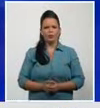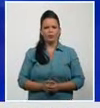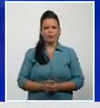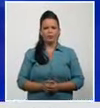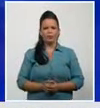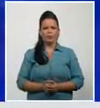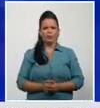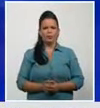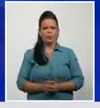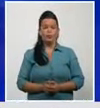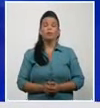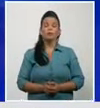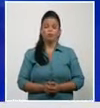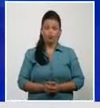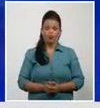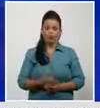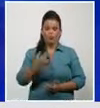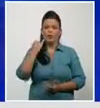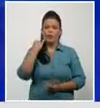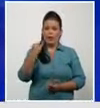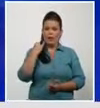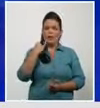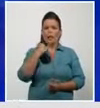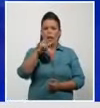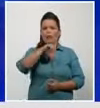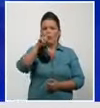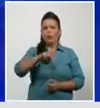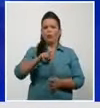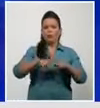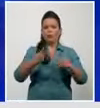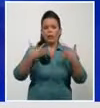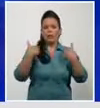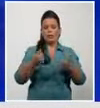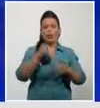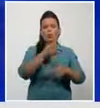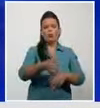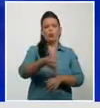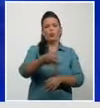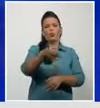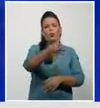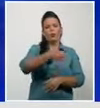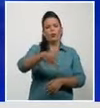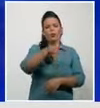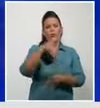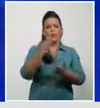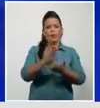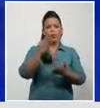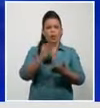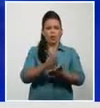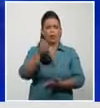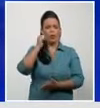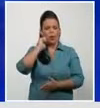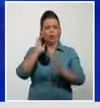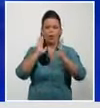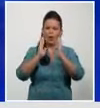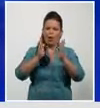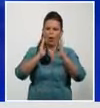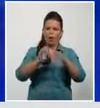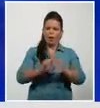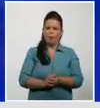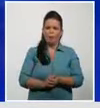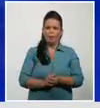interesante tu pregunta. Es la Dirección Provincial de Educación, otros de los sectores que está accionando por estos días. Se suspendió el